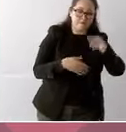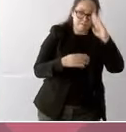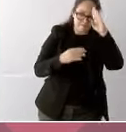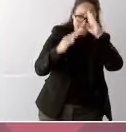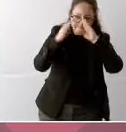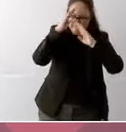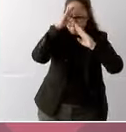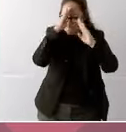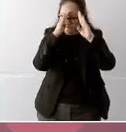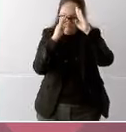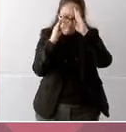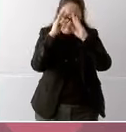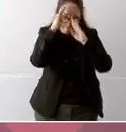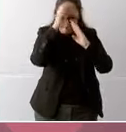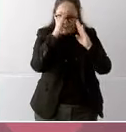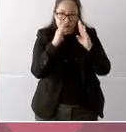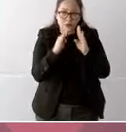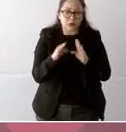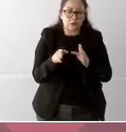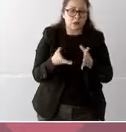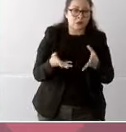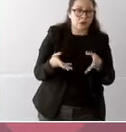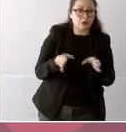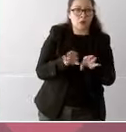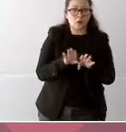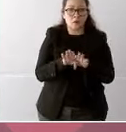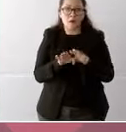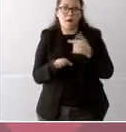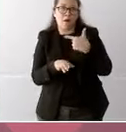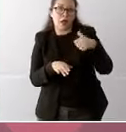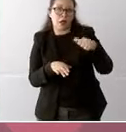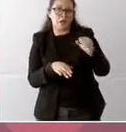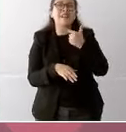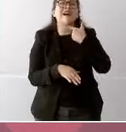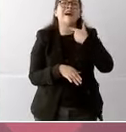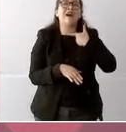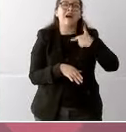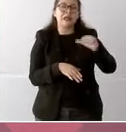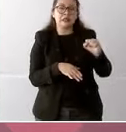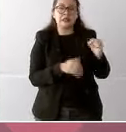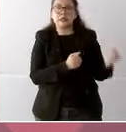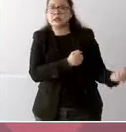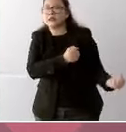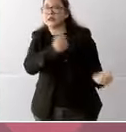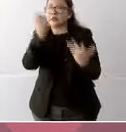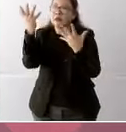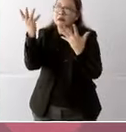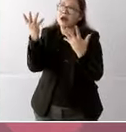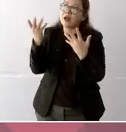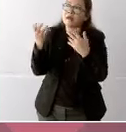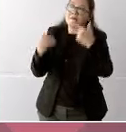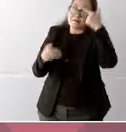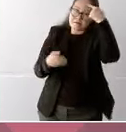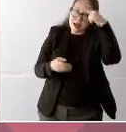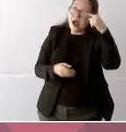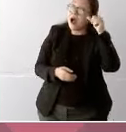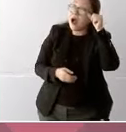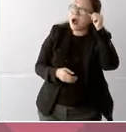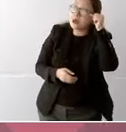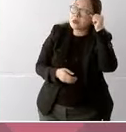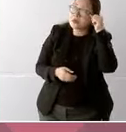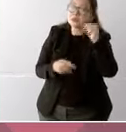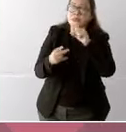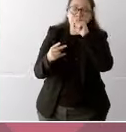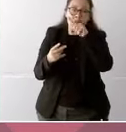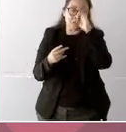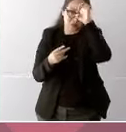contemplando el llevar gas a Asia y llevar gas a